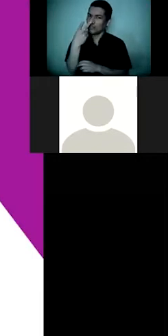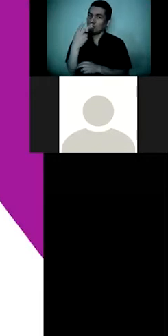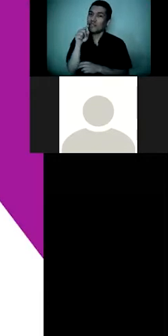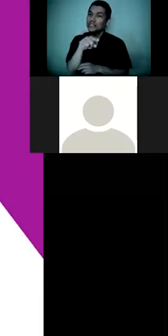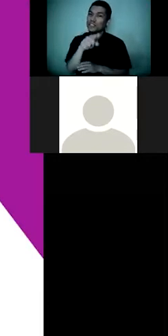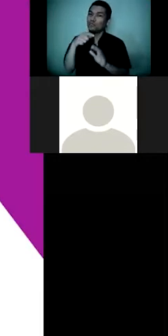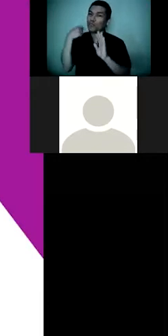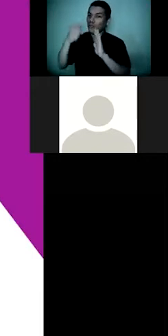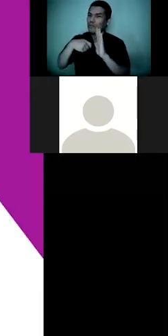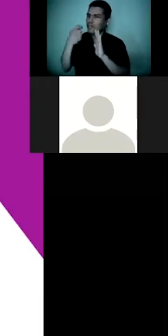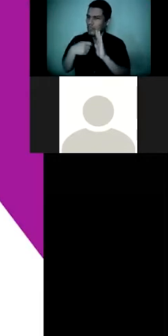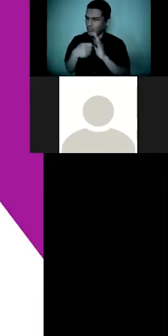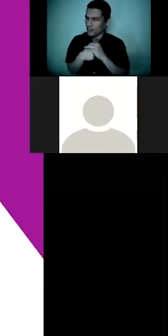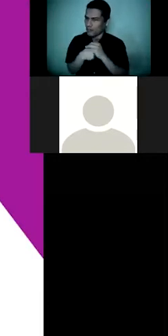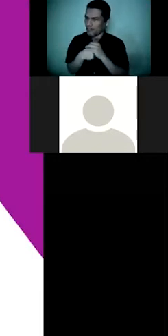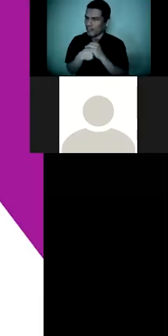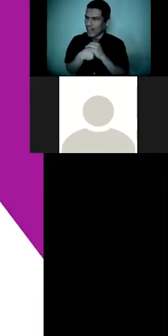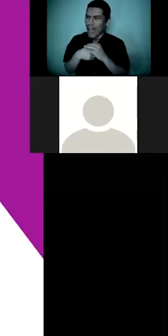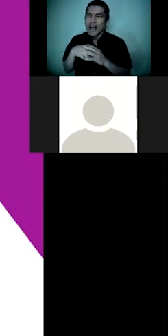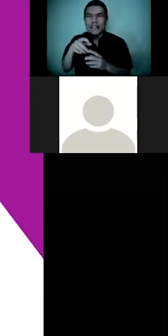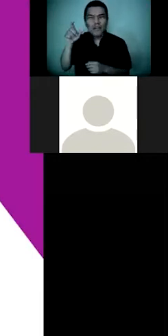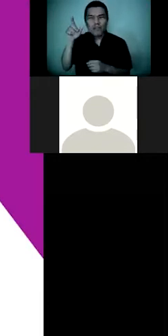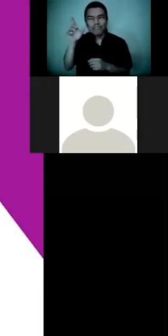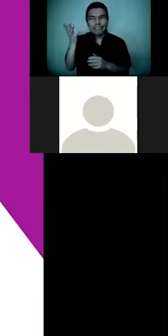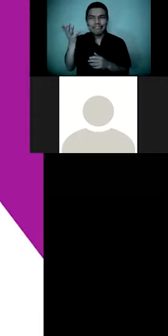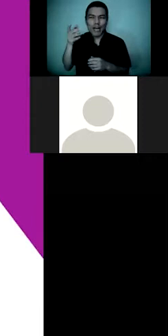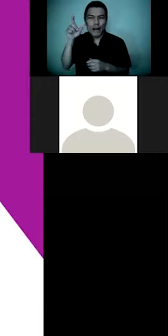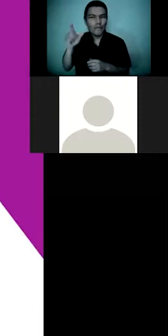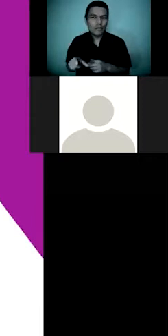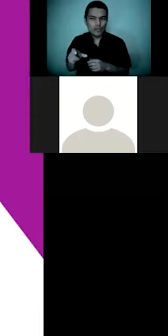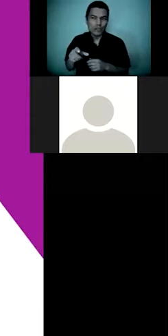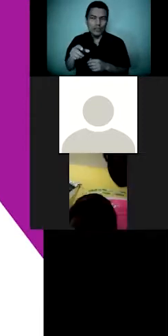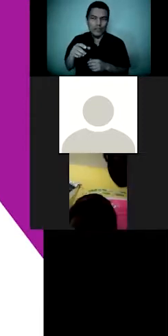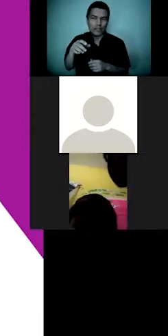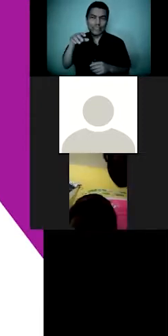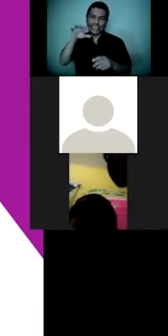Ahora quiero mostrarle a ustedes que vean este video.